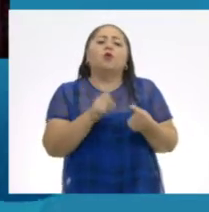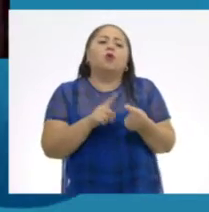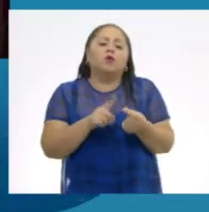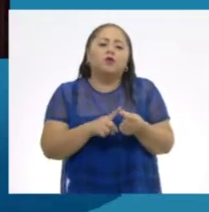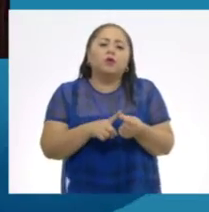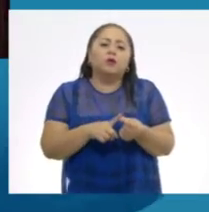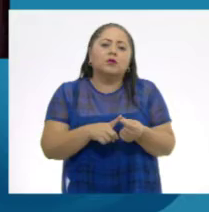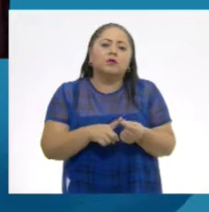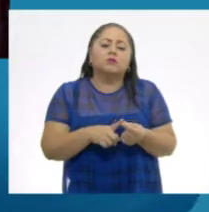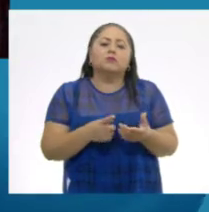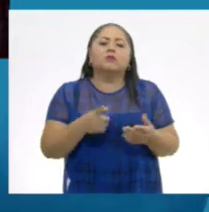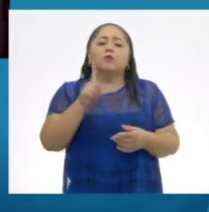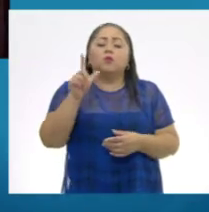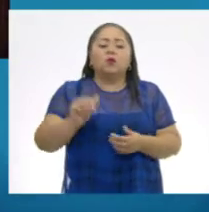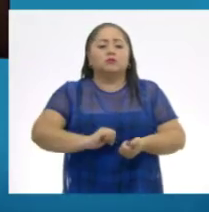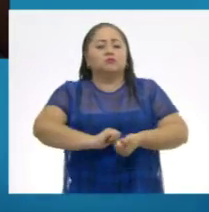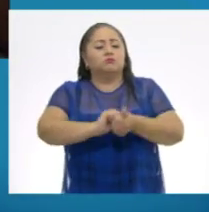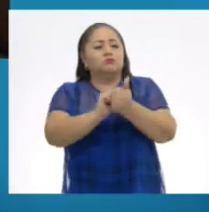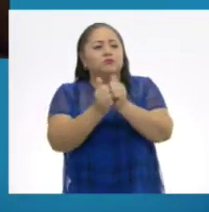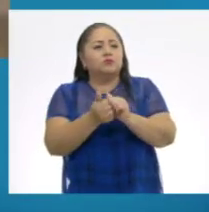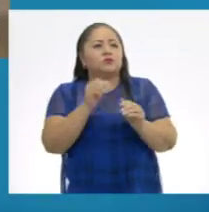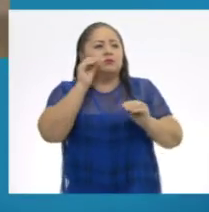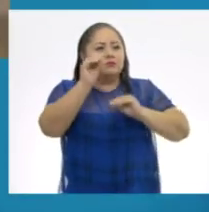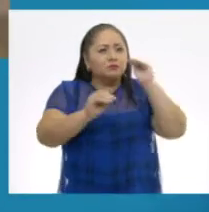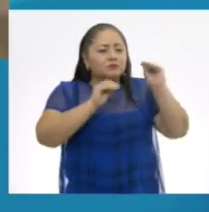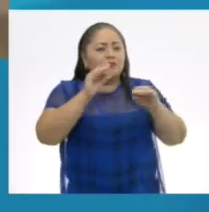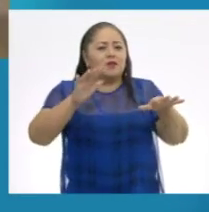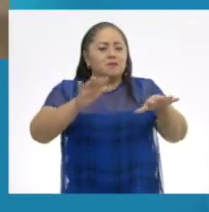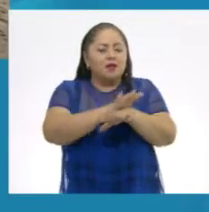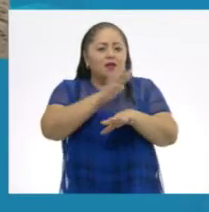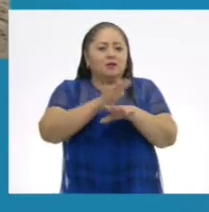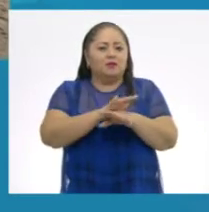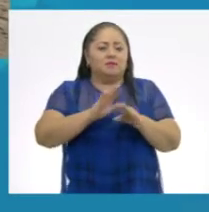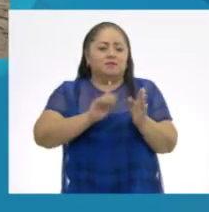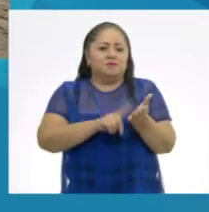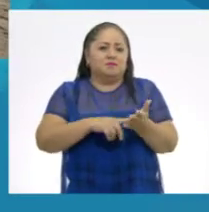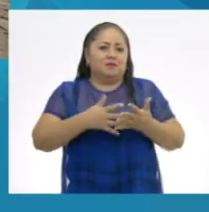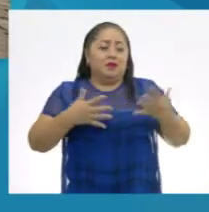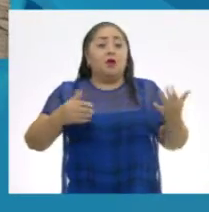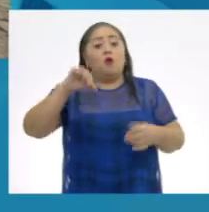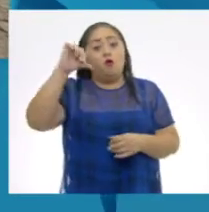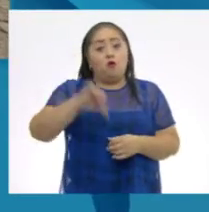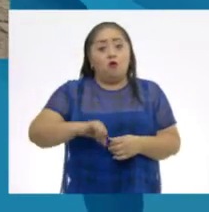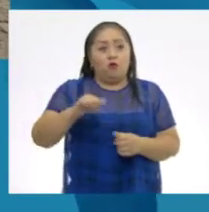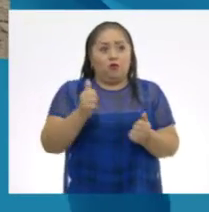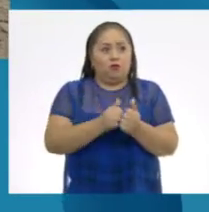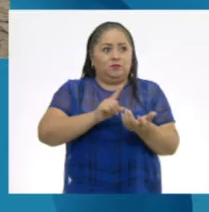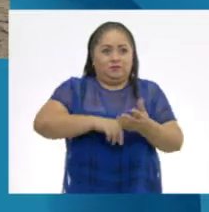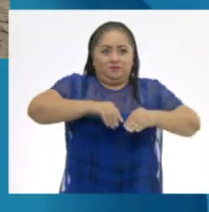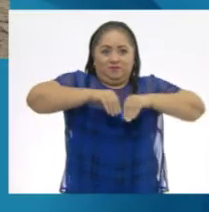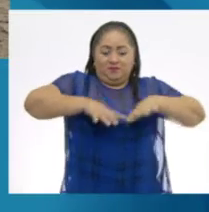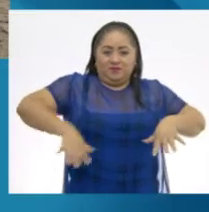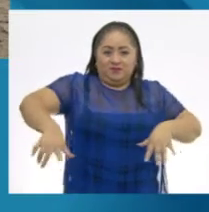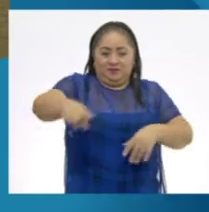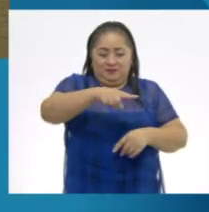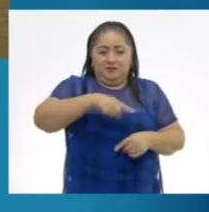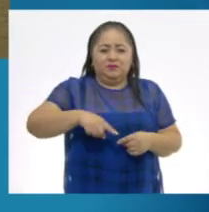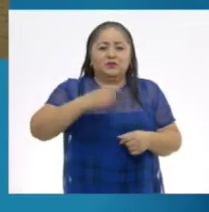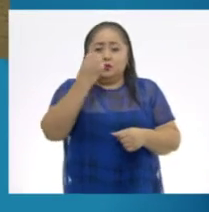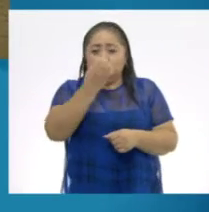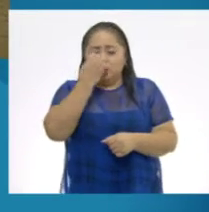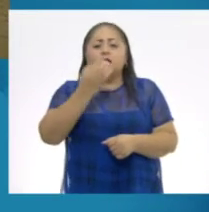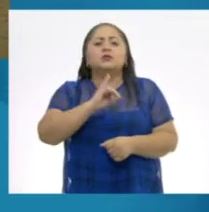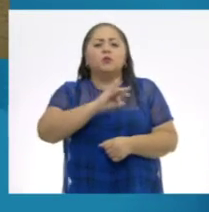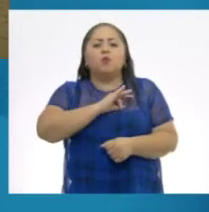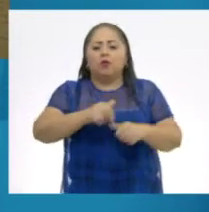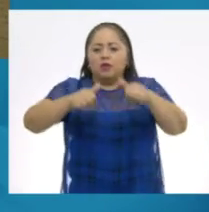bueno, se fueron adecuando y ampliando. Hoy, con esta infraestructura sui generis, la escuela es